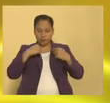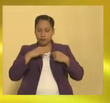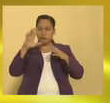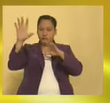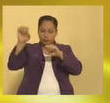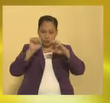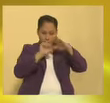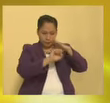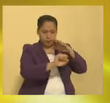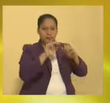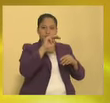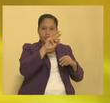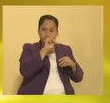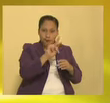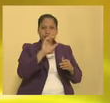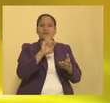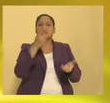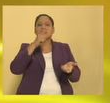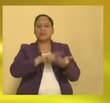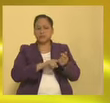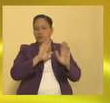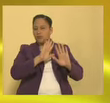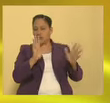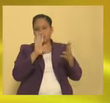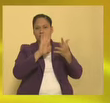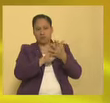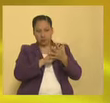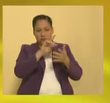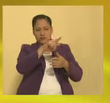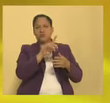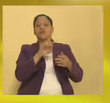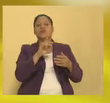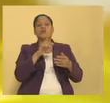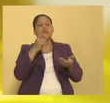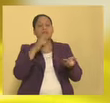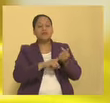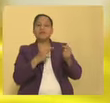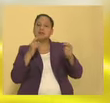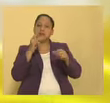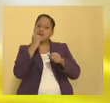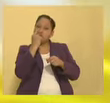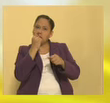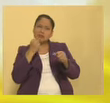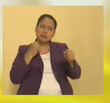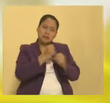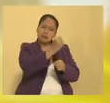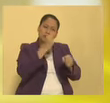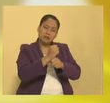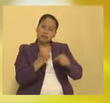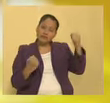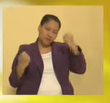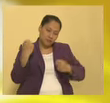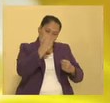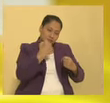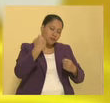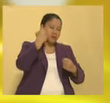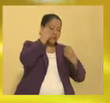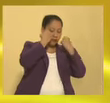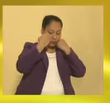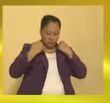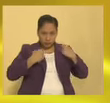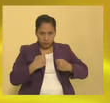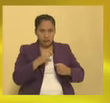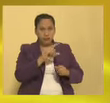Público o si estás ya en un reclusorio y hubo lesiones por parte de una autoridad o la autoridad